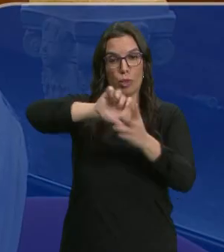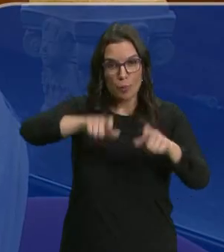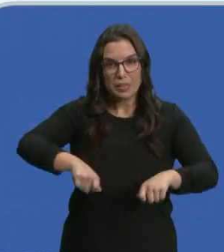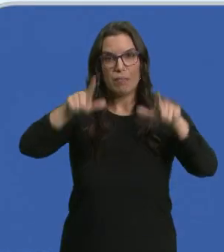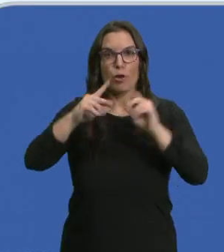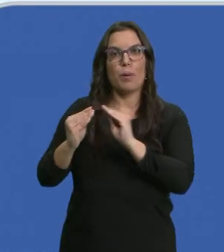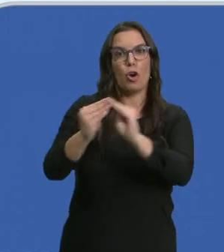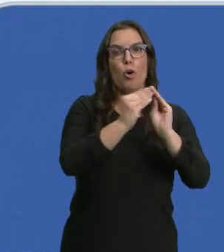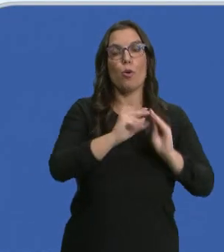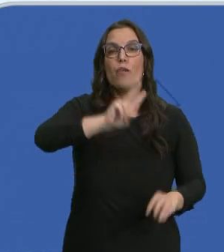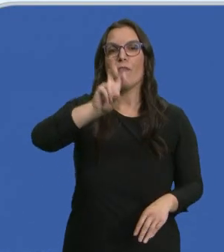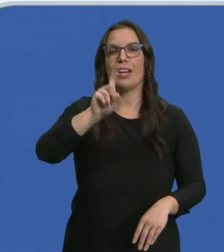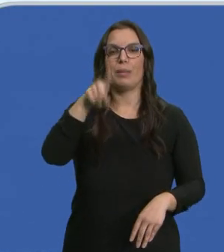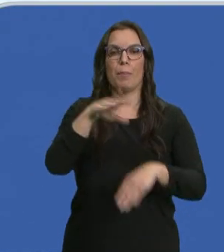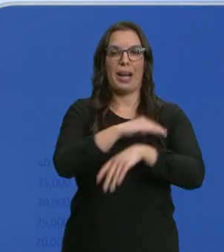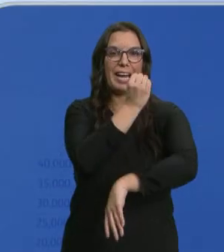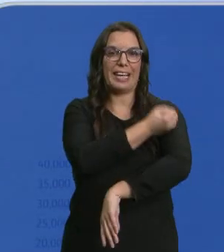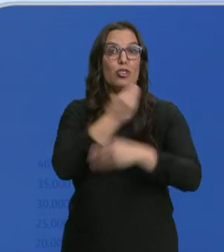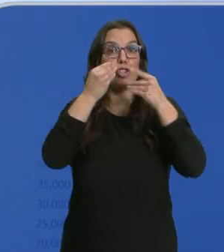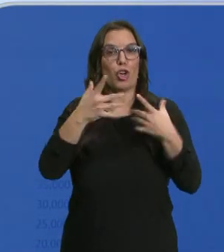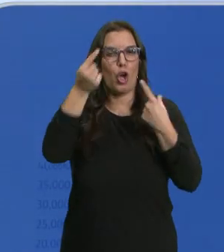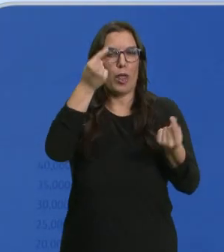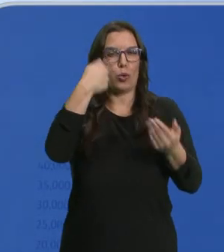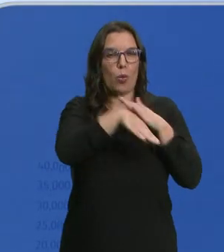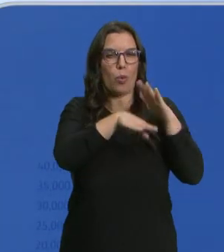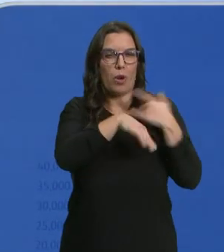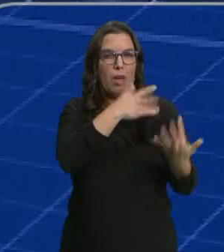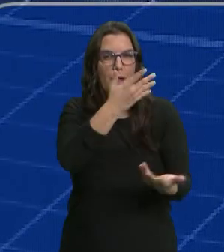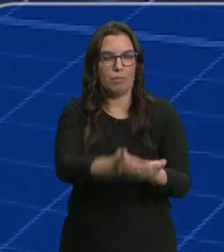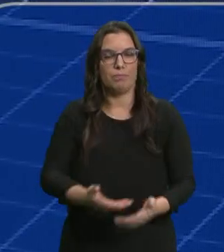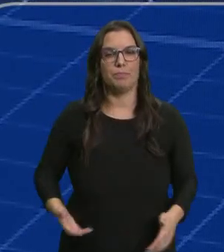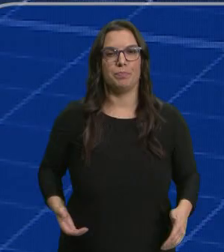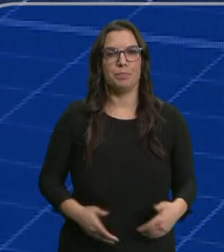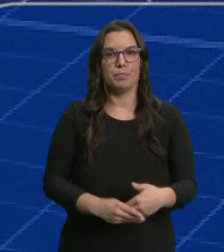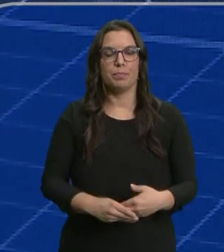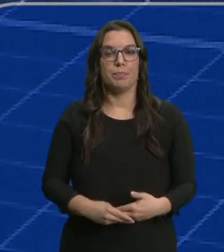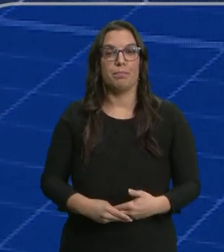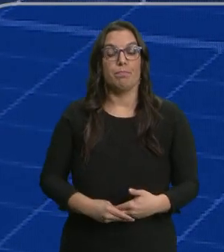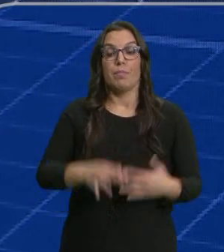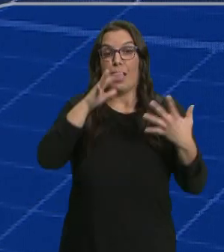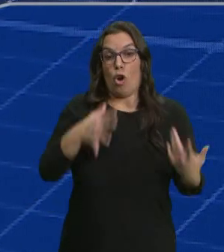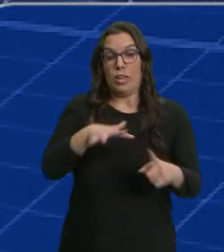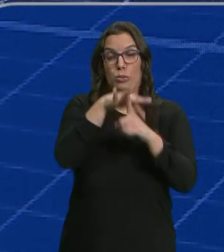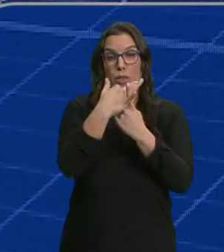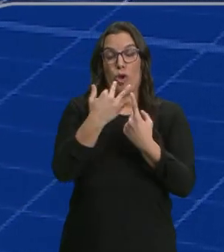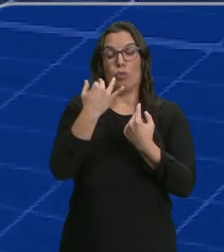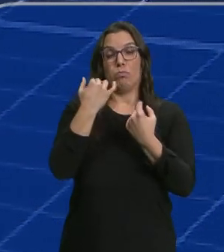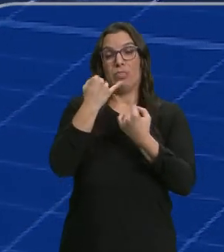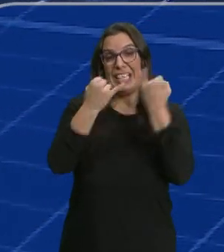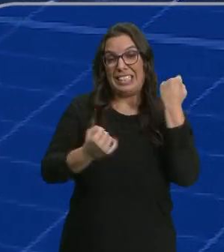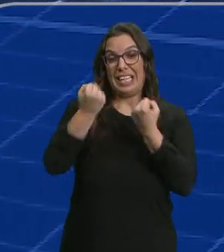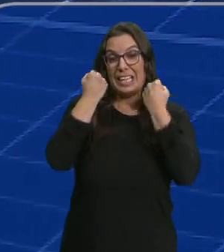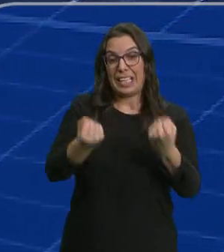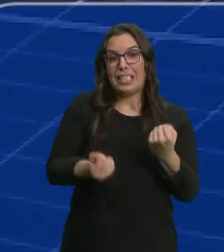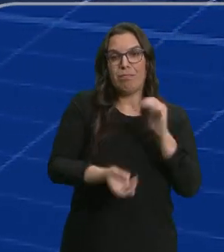plataforma común que también sirve como registro histórico de los datos. En el contexto actual de crisis energética